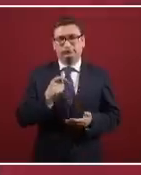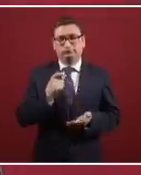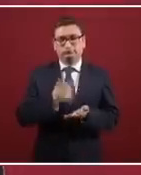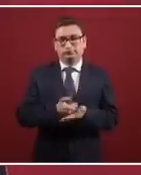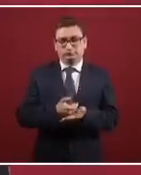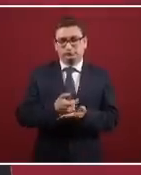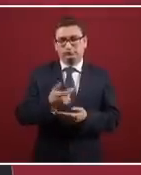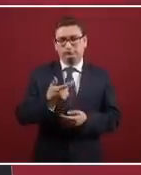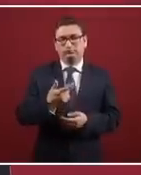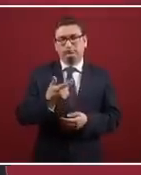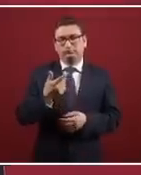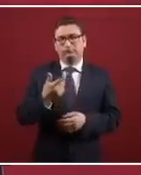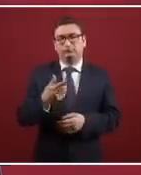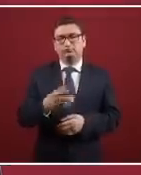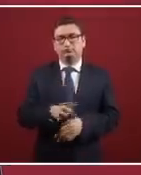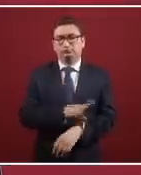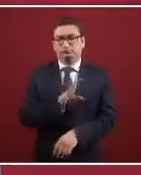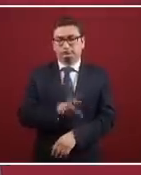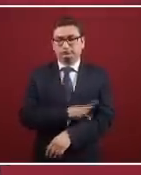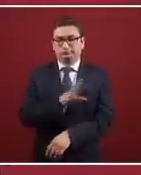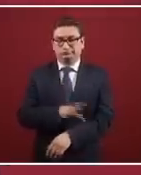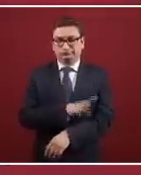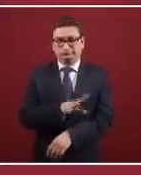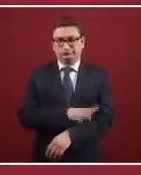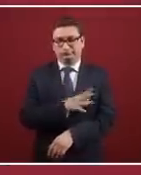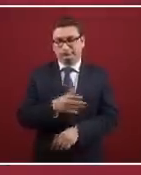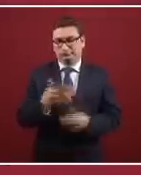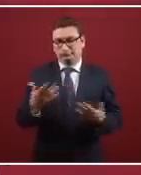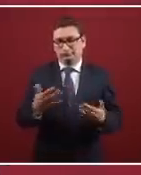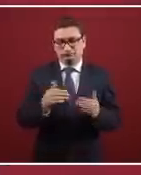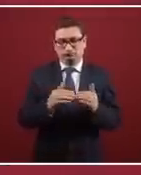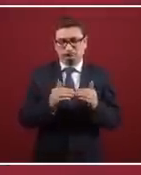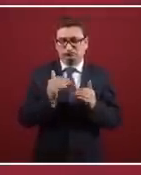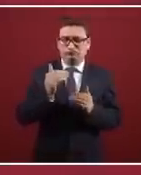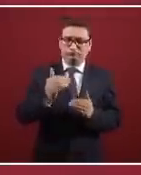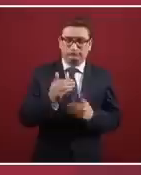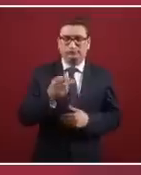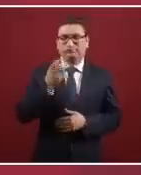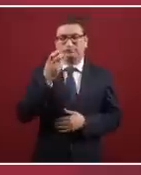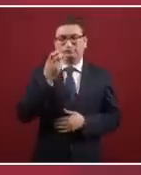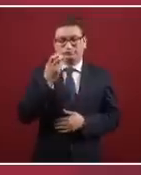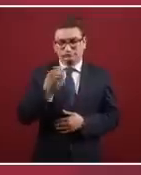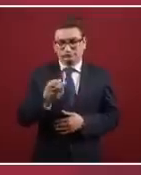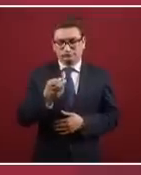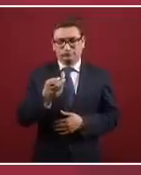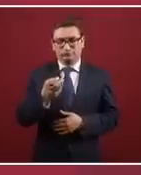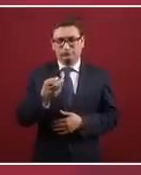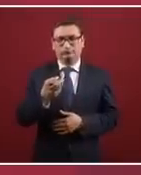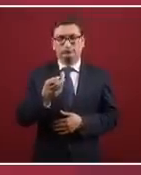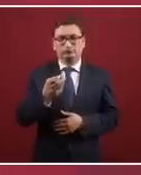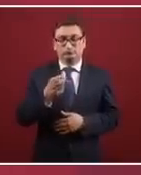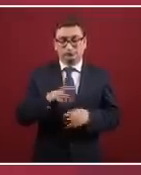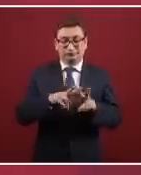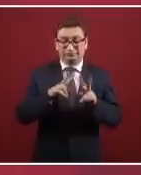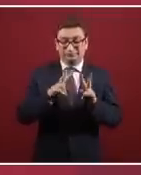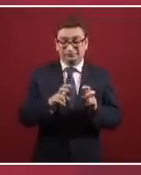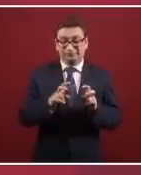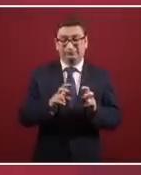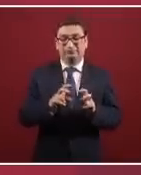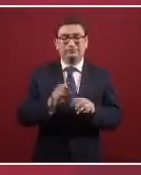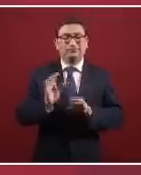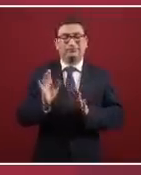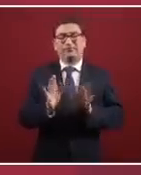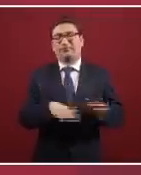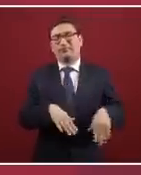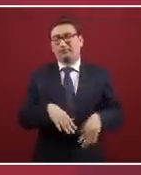los costos de la energía eléctrica. Por eso no es cualquier asunto,